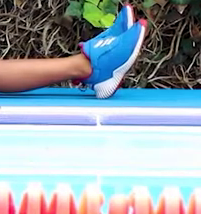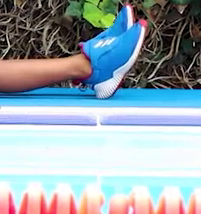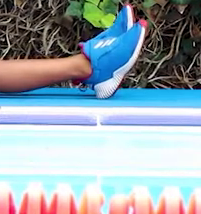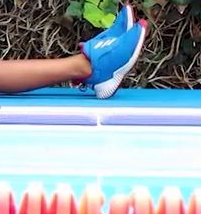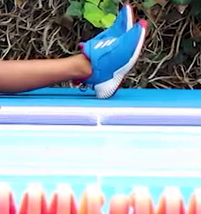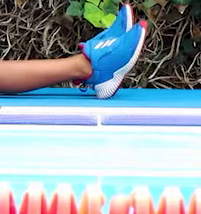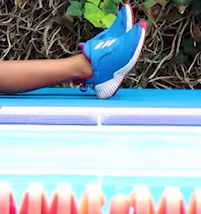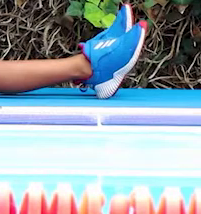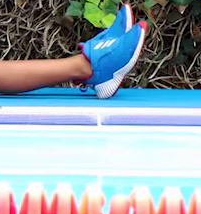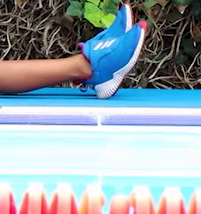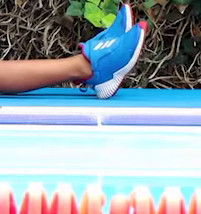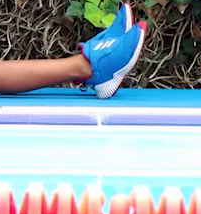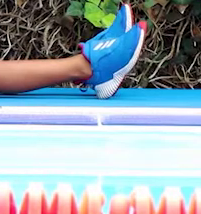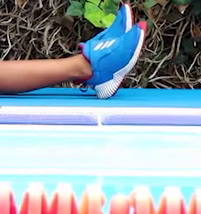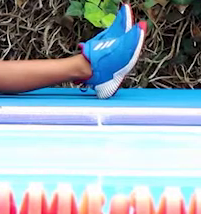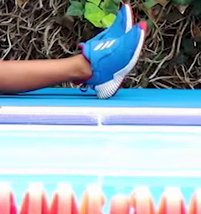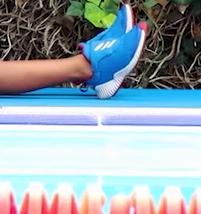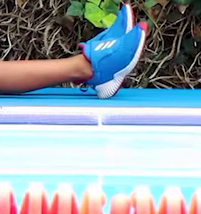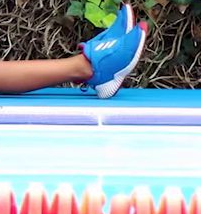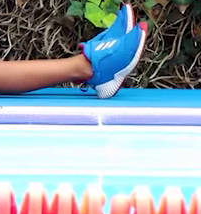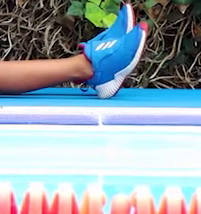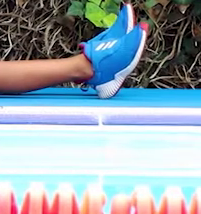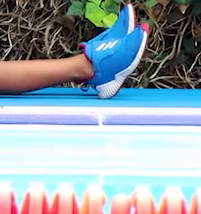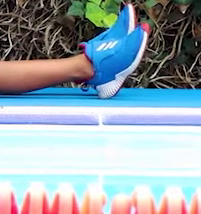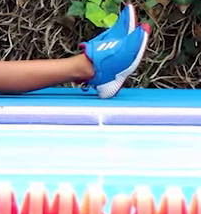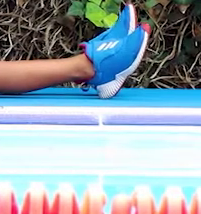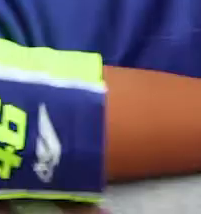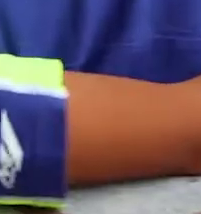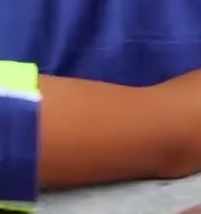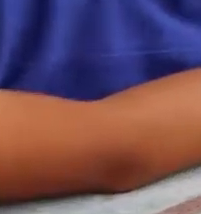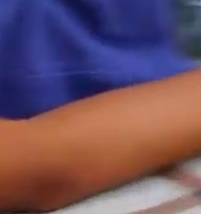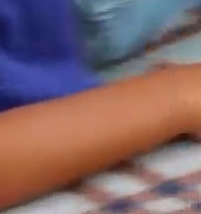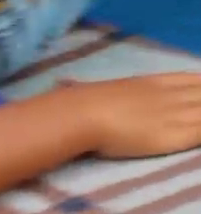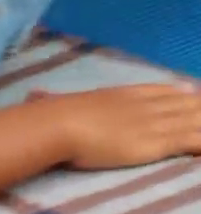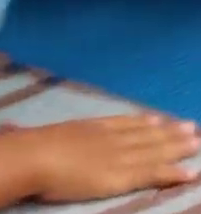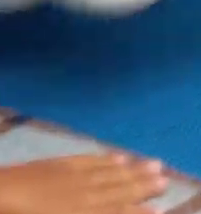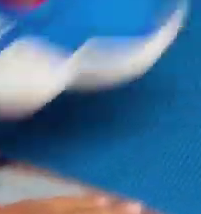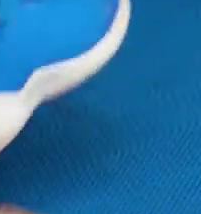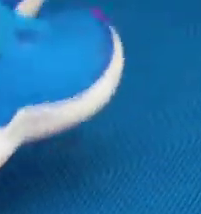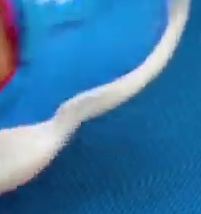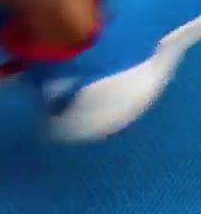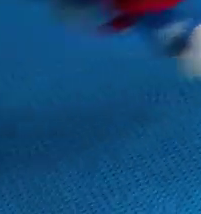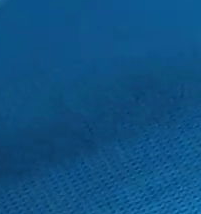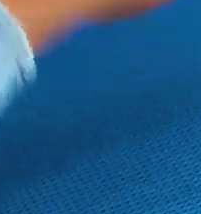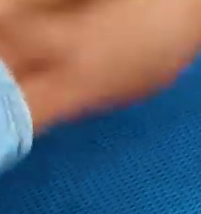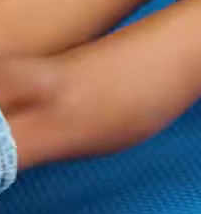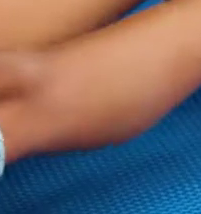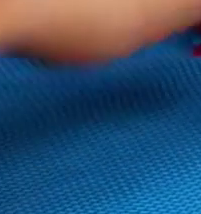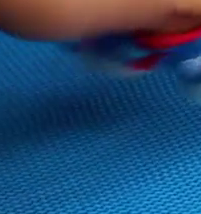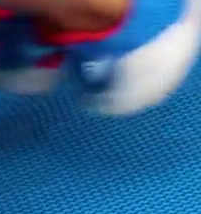aspira, ok. Última, 3, 1,